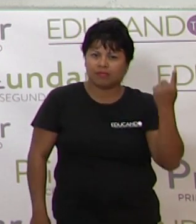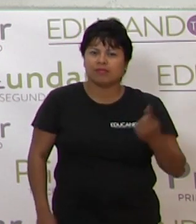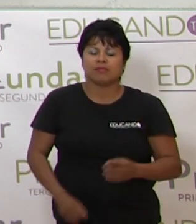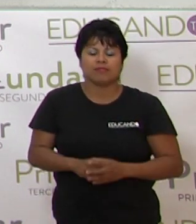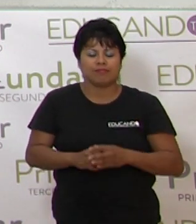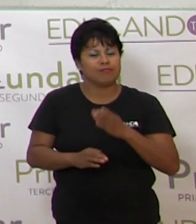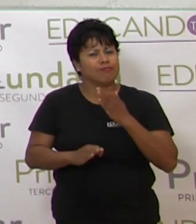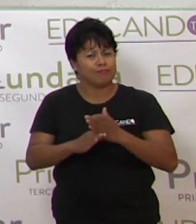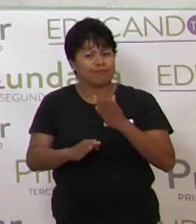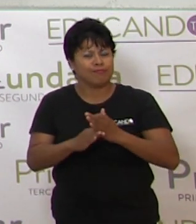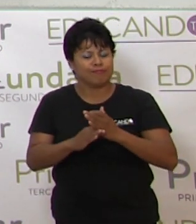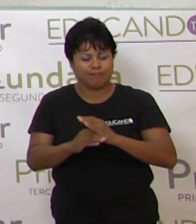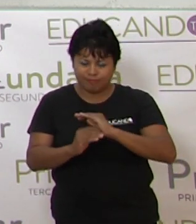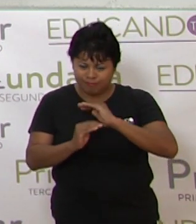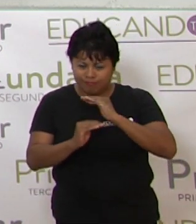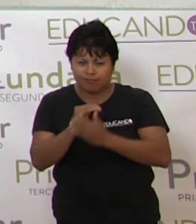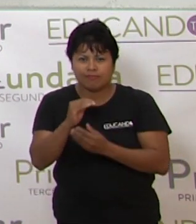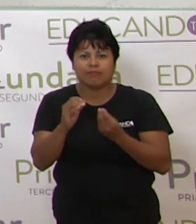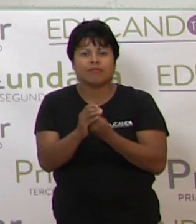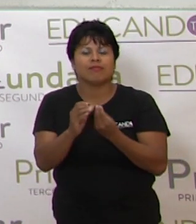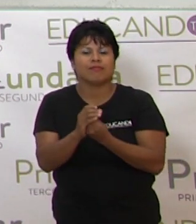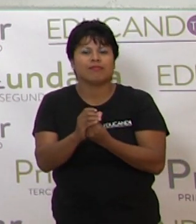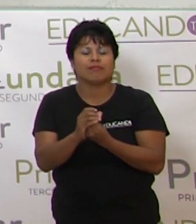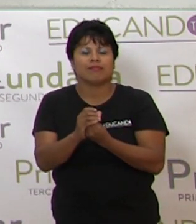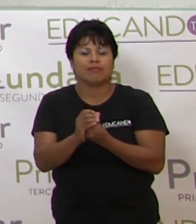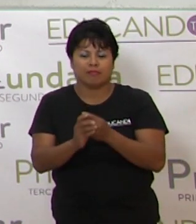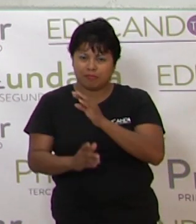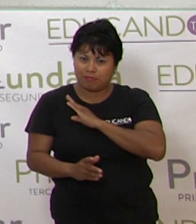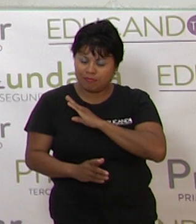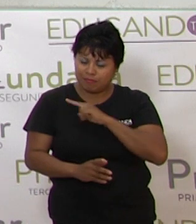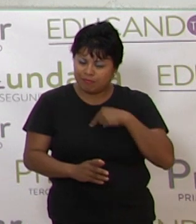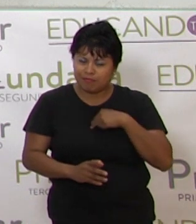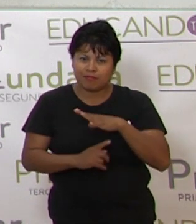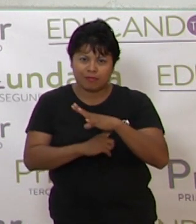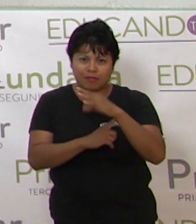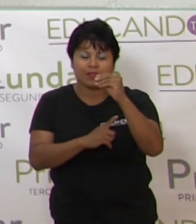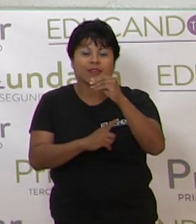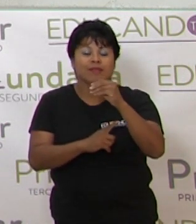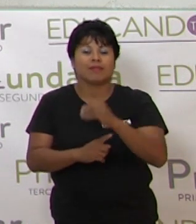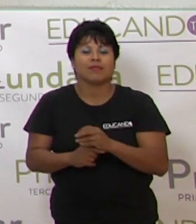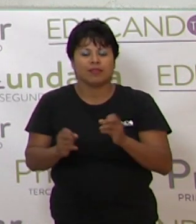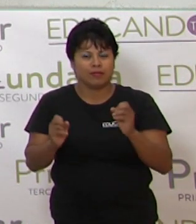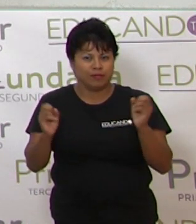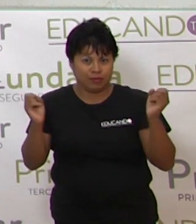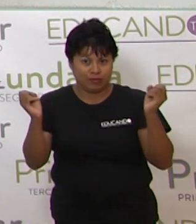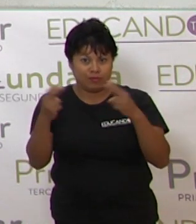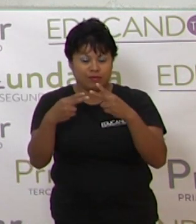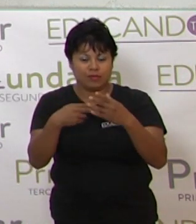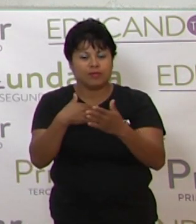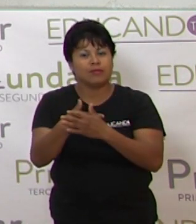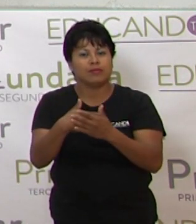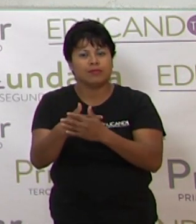Por lo pronto, es tiempo de irse y nos despedimos, me